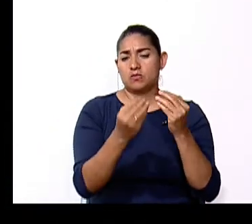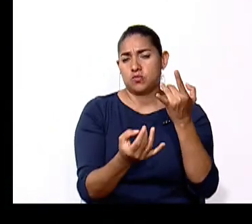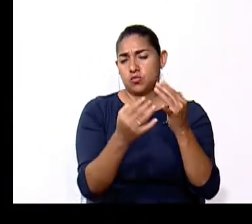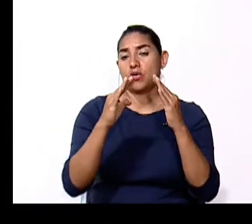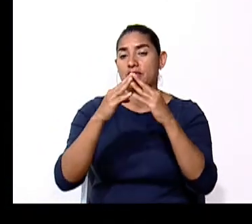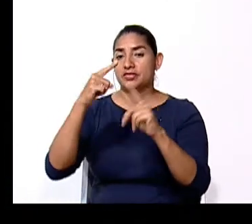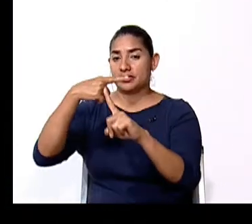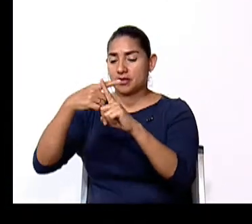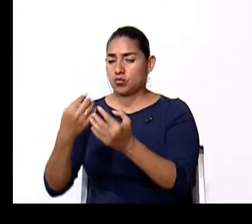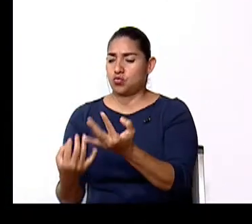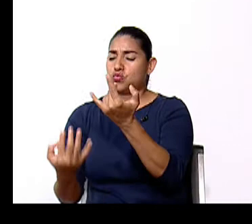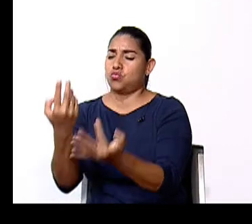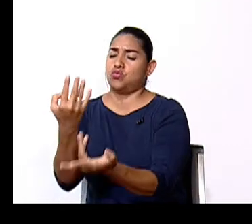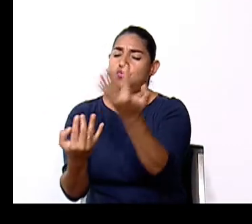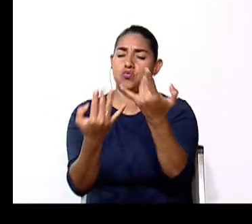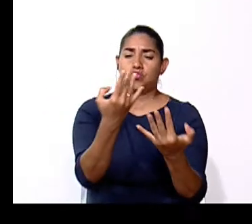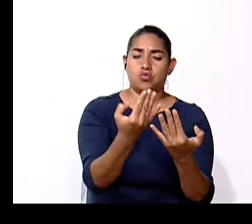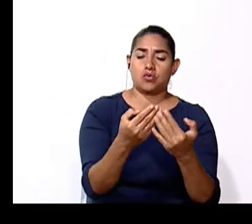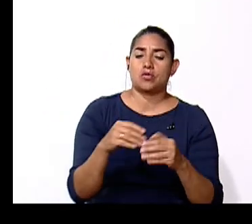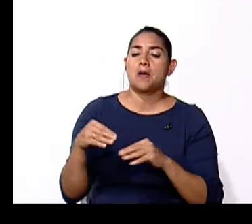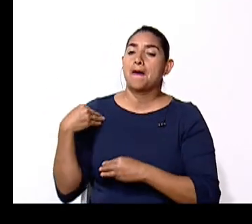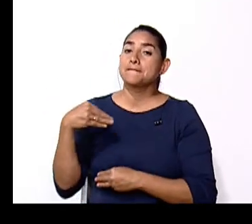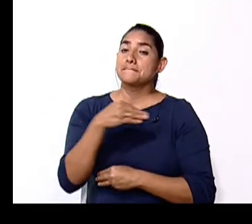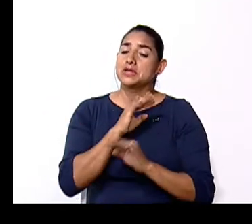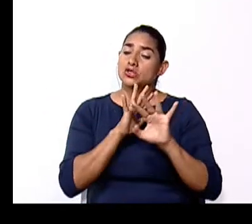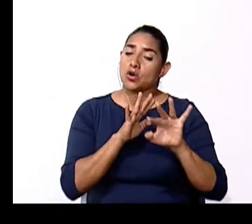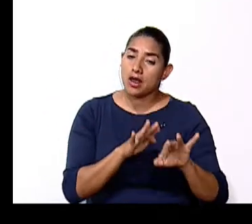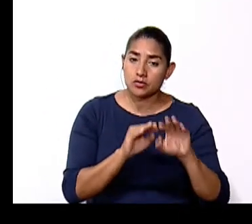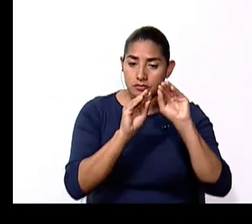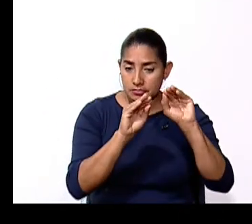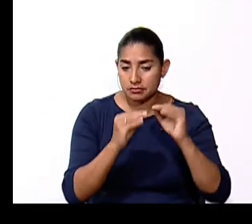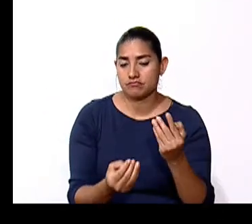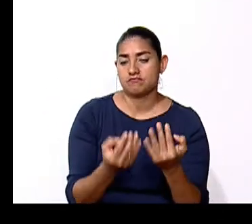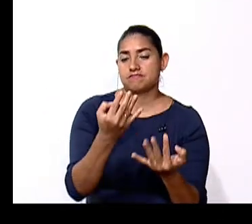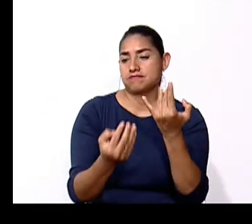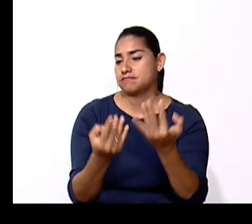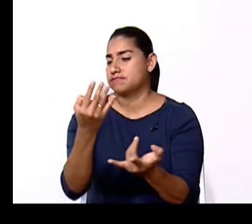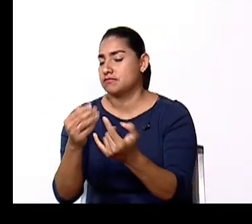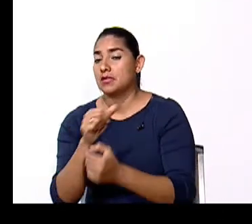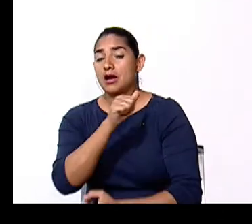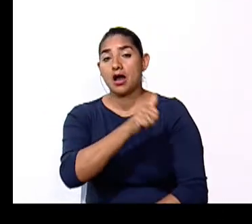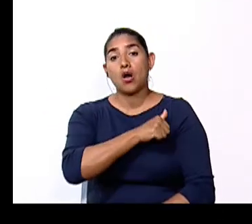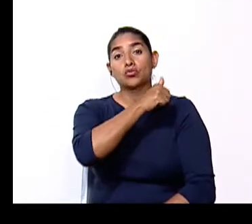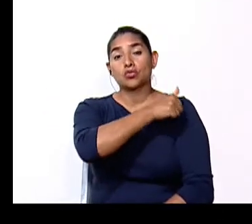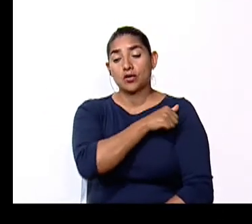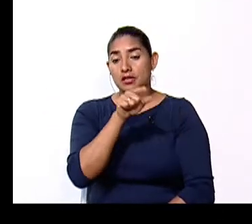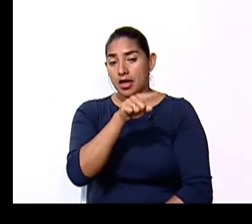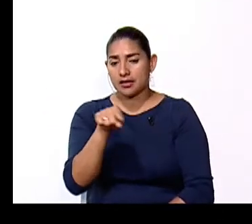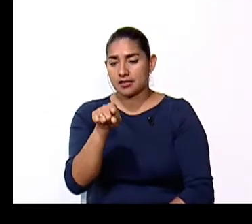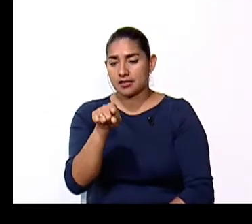enfrentamientos incluso pasivos, donde más que nada se sometían al pueblo